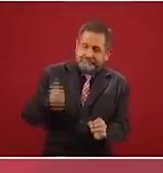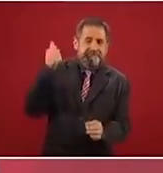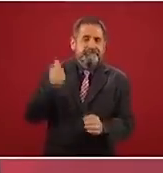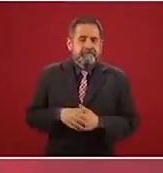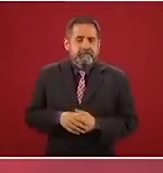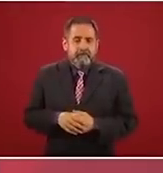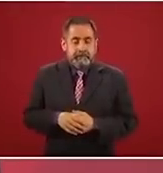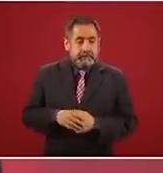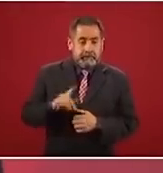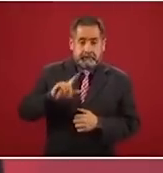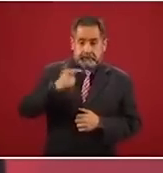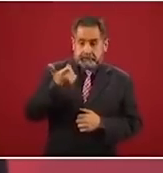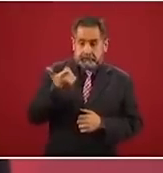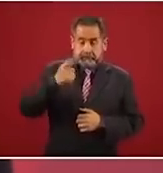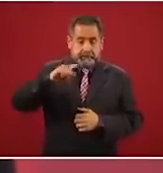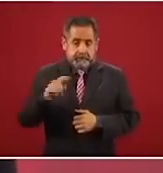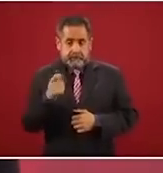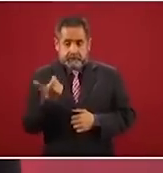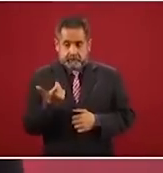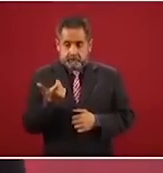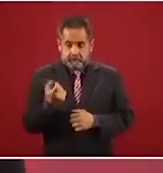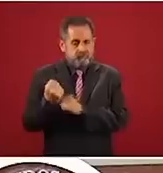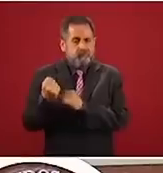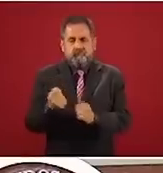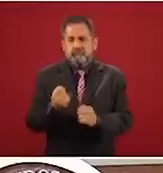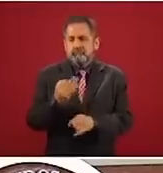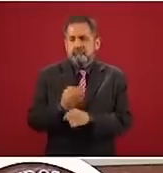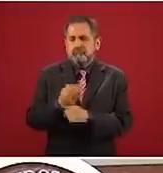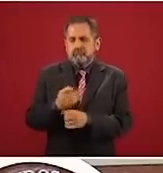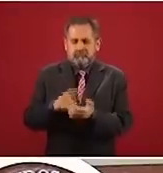El peso es la moneda más fuerte